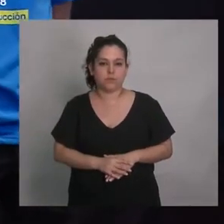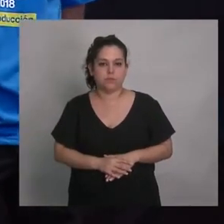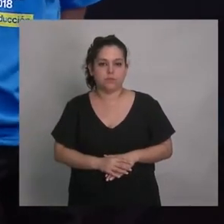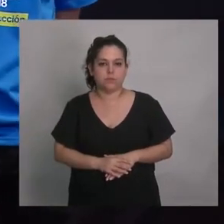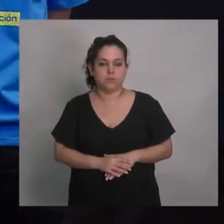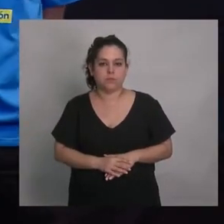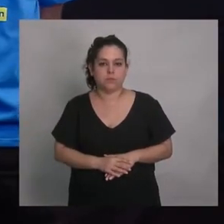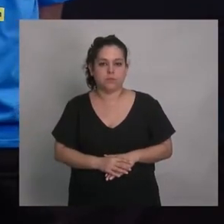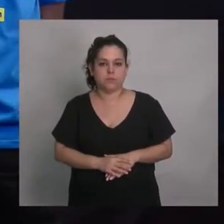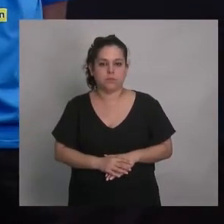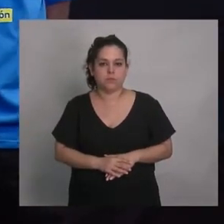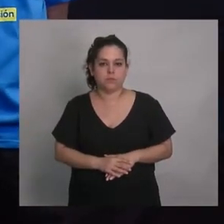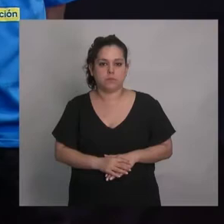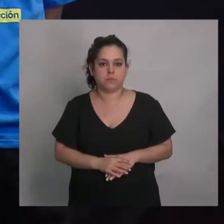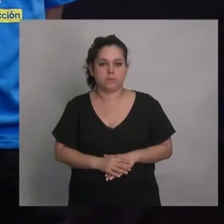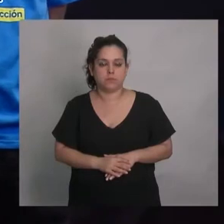espalda español